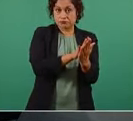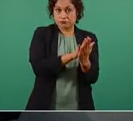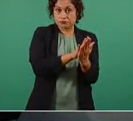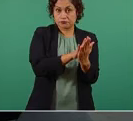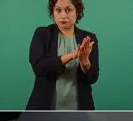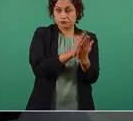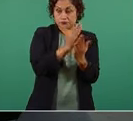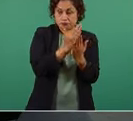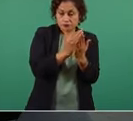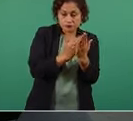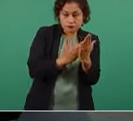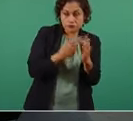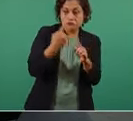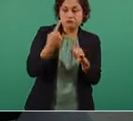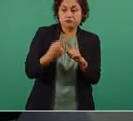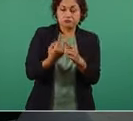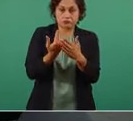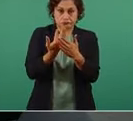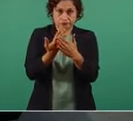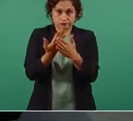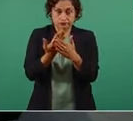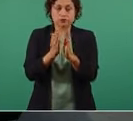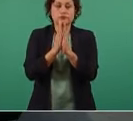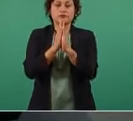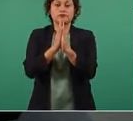quedaron pendientes. Por favor.